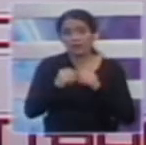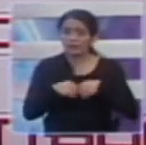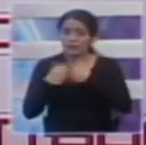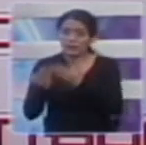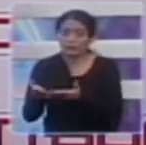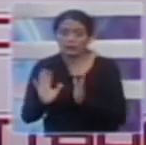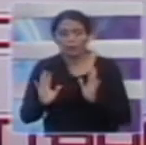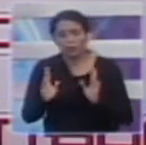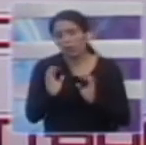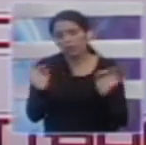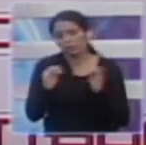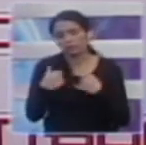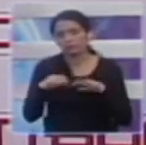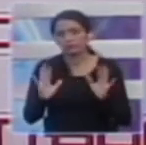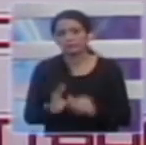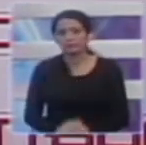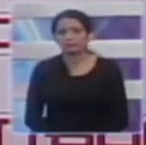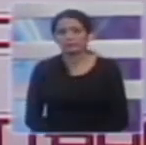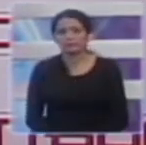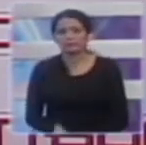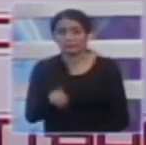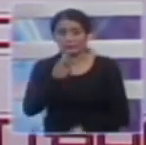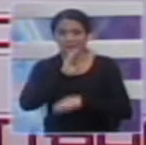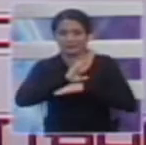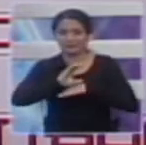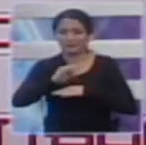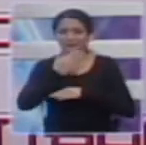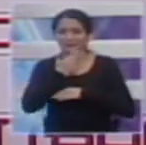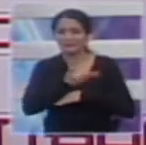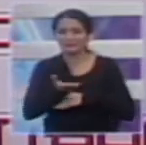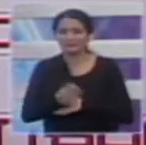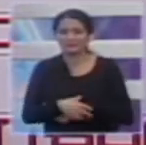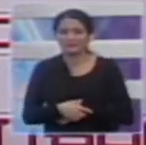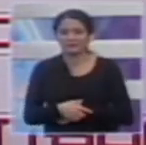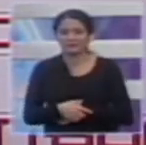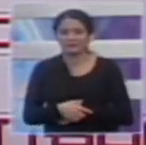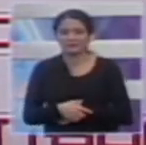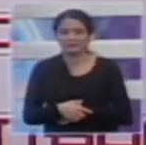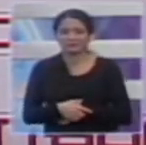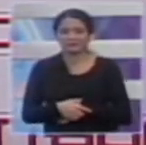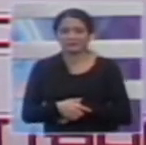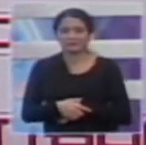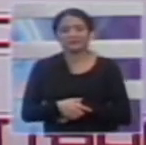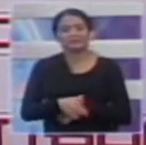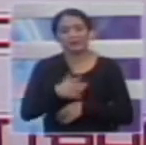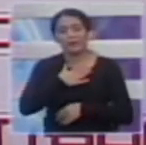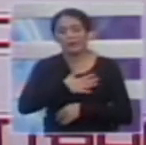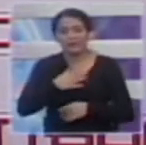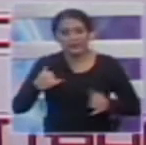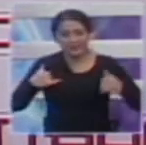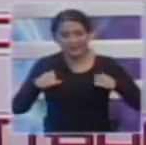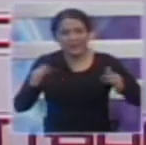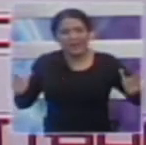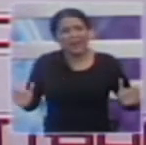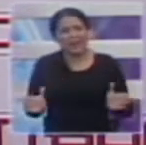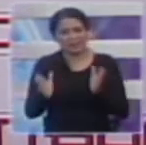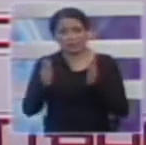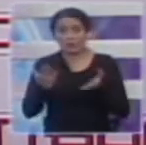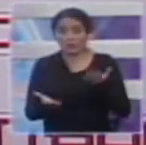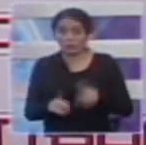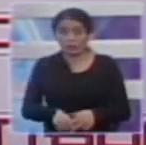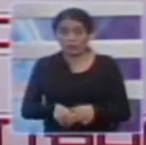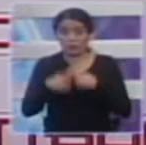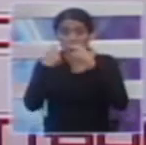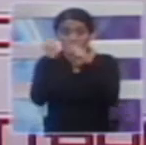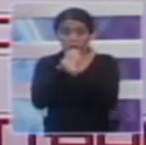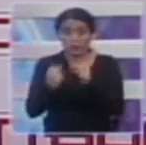los emprendedores, Natalia? Bueno, de vuelta, parece el lugar común, pero no desanimarse, siempre tener esperanzas